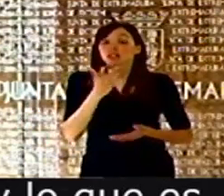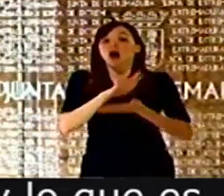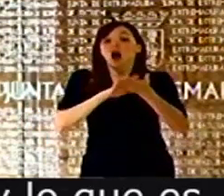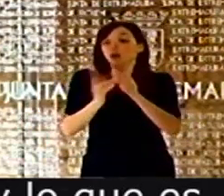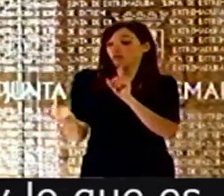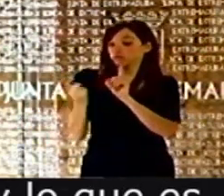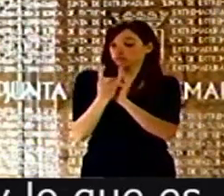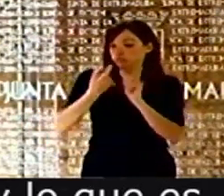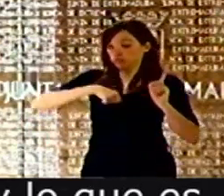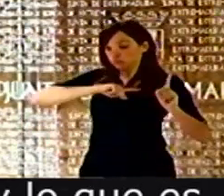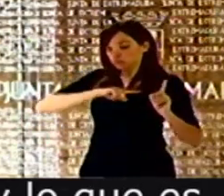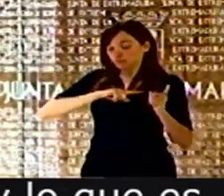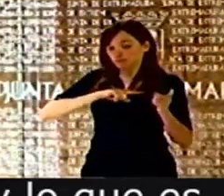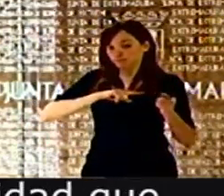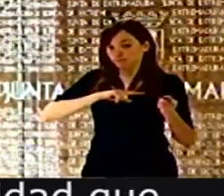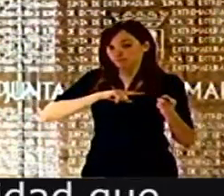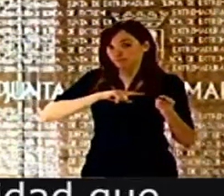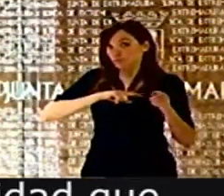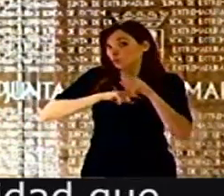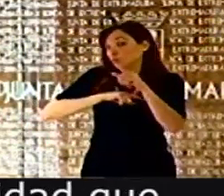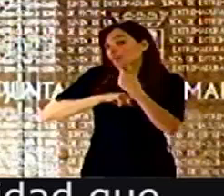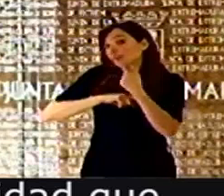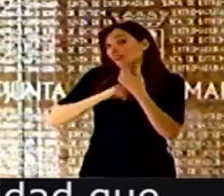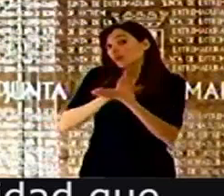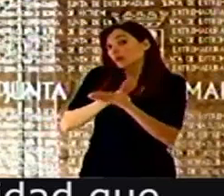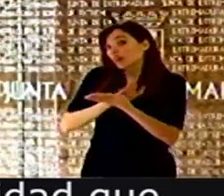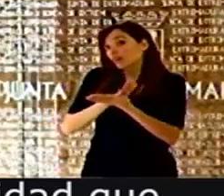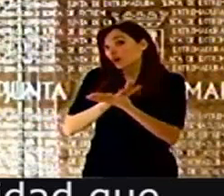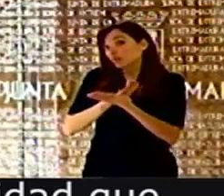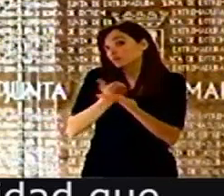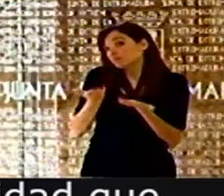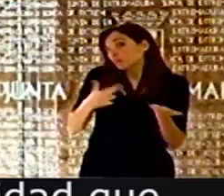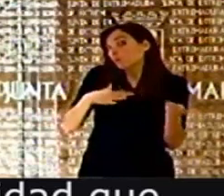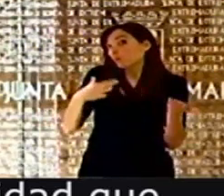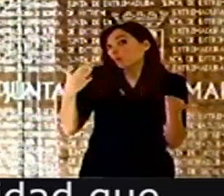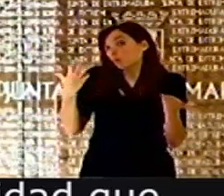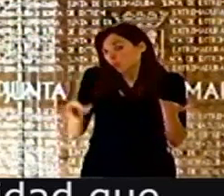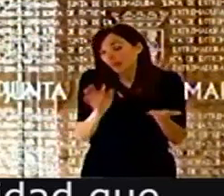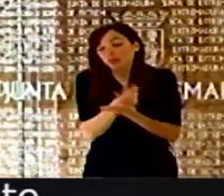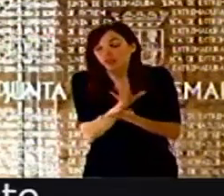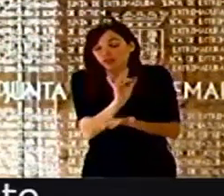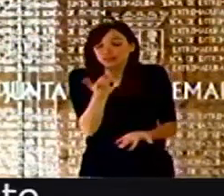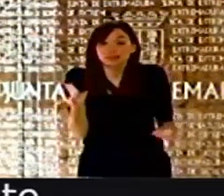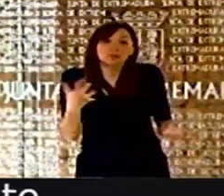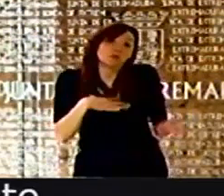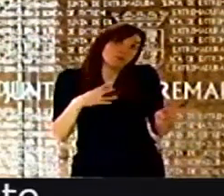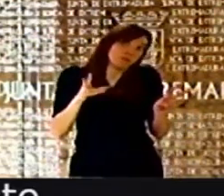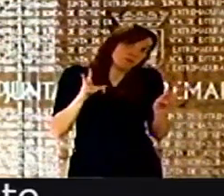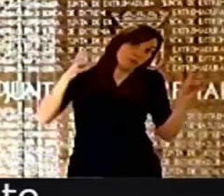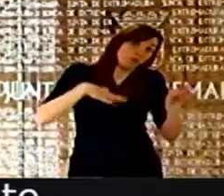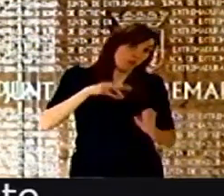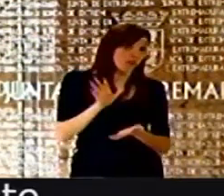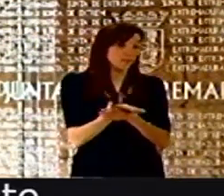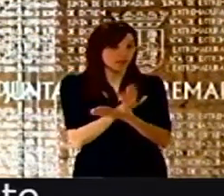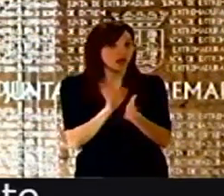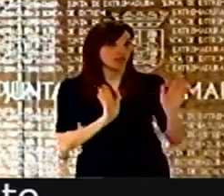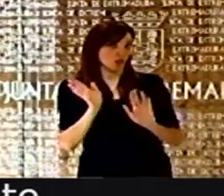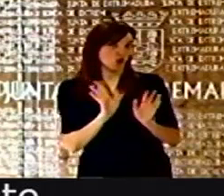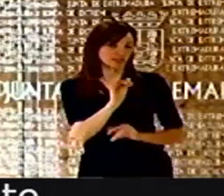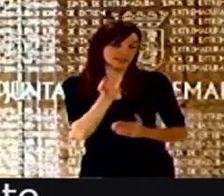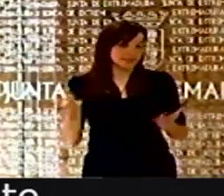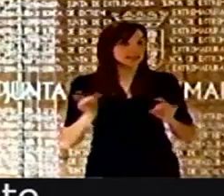nosotros y usted lo califica de mediación, pues sí puede ser una mediación, ¿no?, entre comillas, como no puede ser de